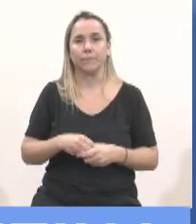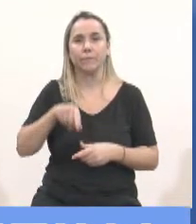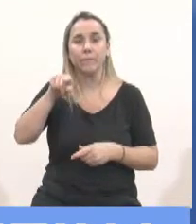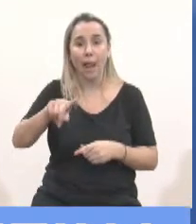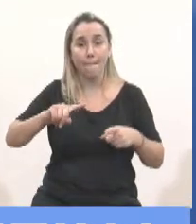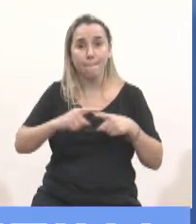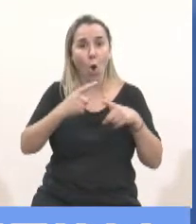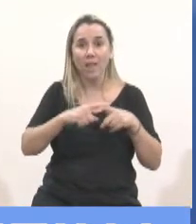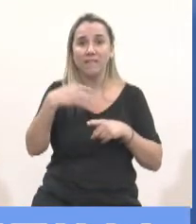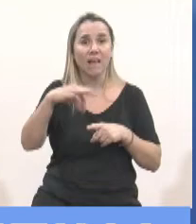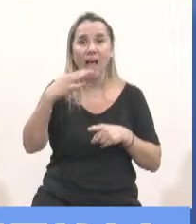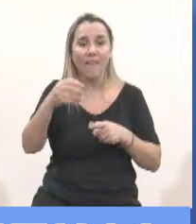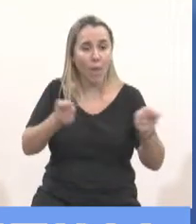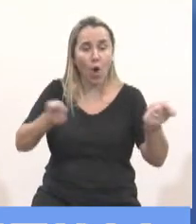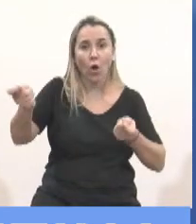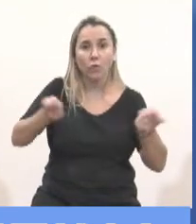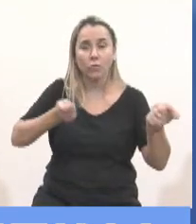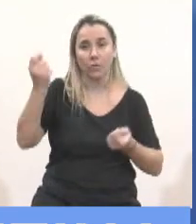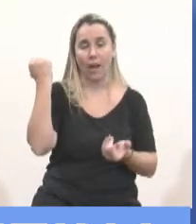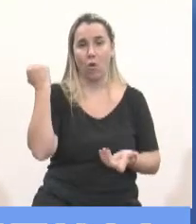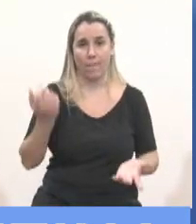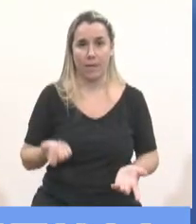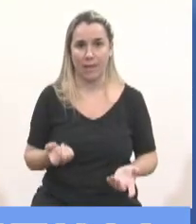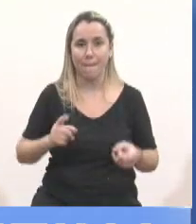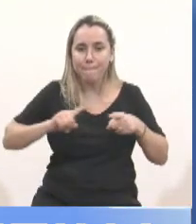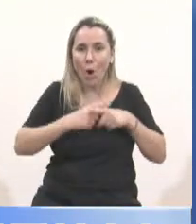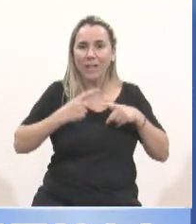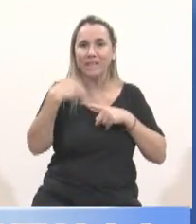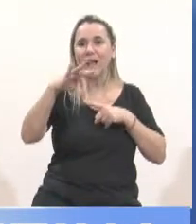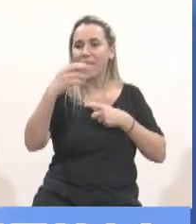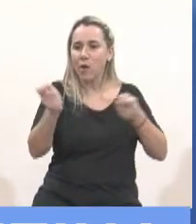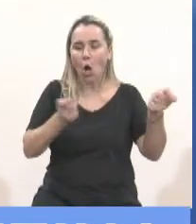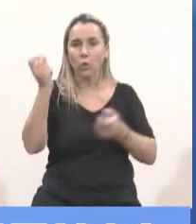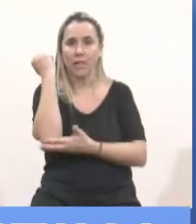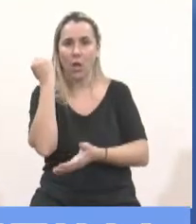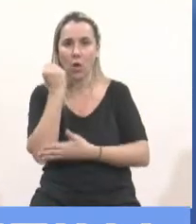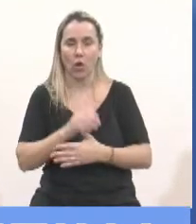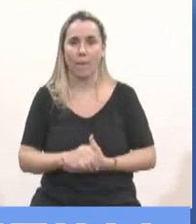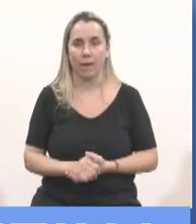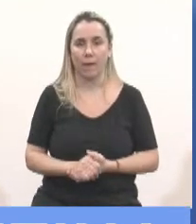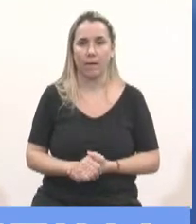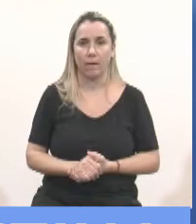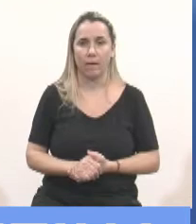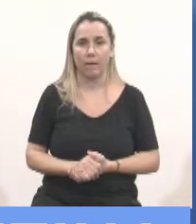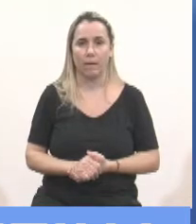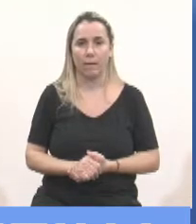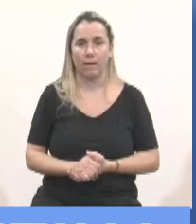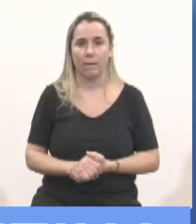La política tiene que conducir la economía. La política tiene que conducir la economía. Venga, señores, ¿por qué?